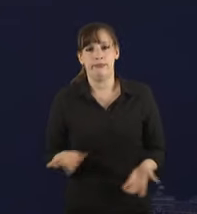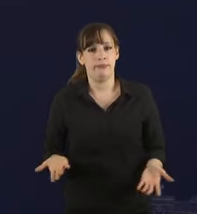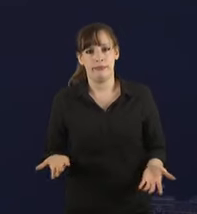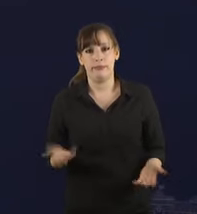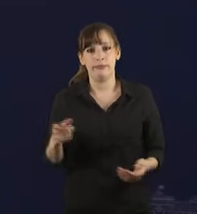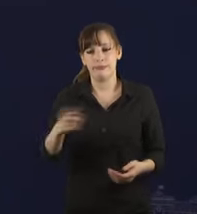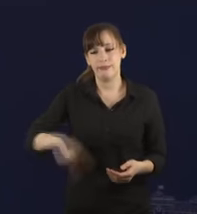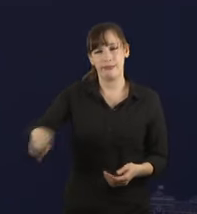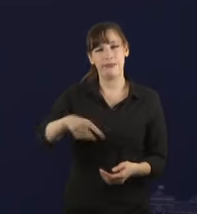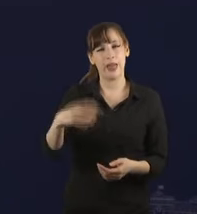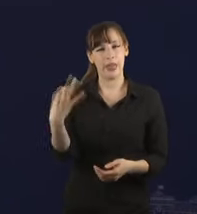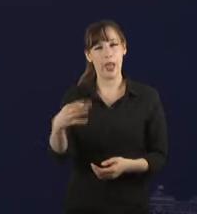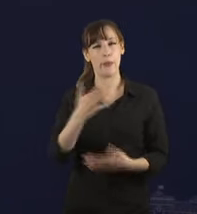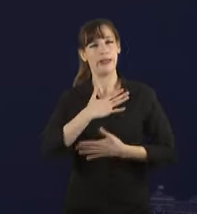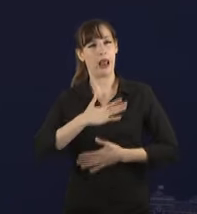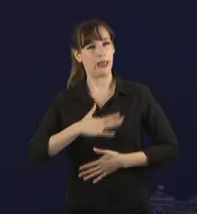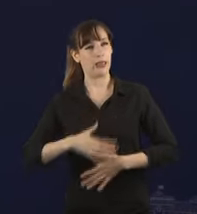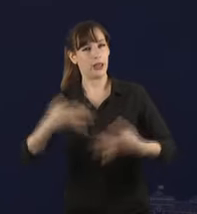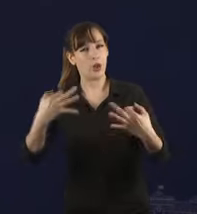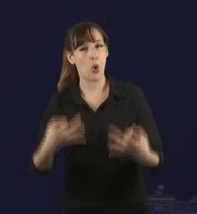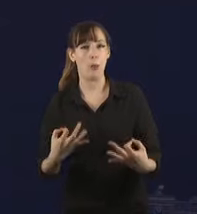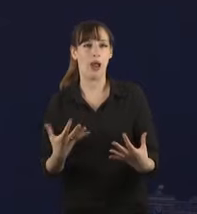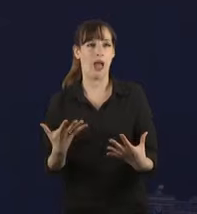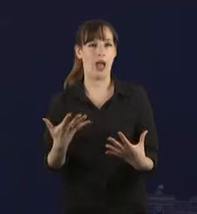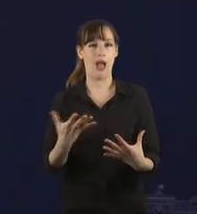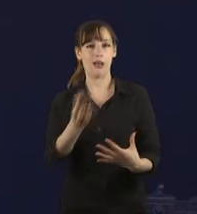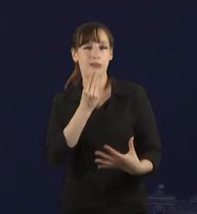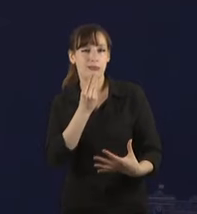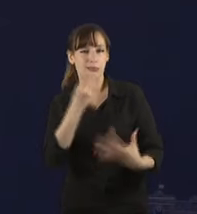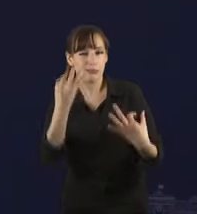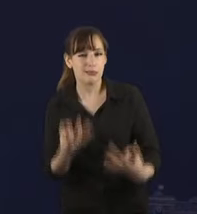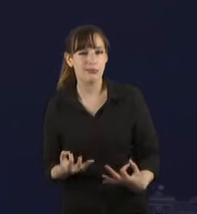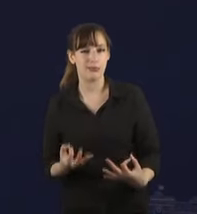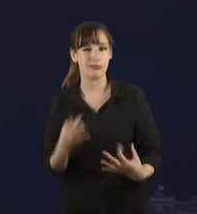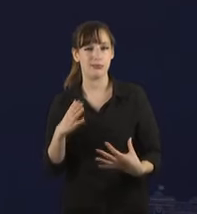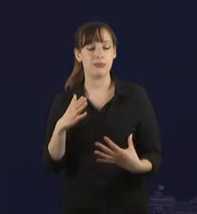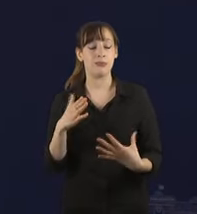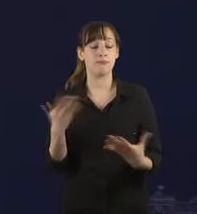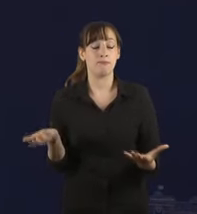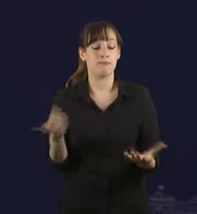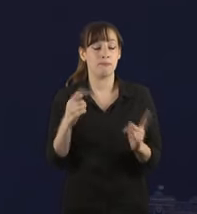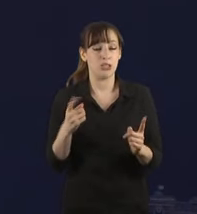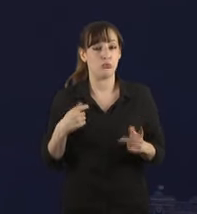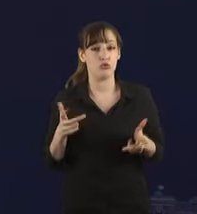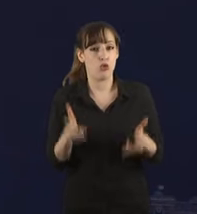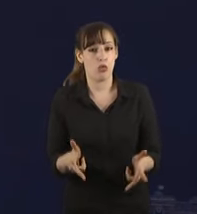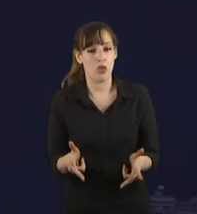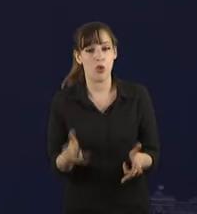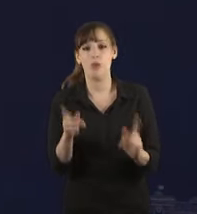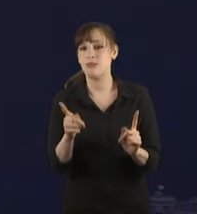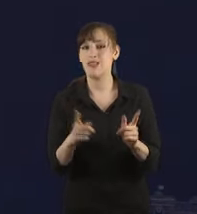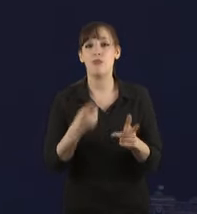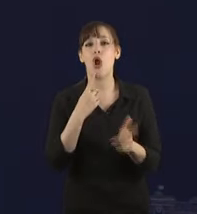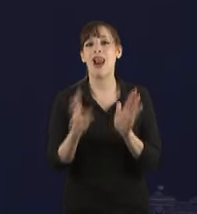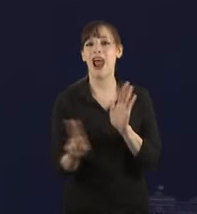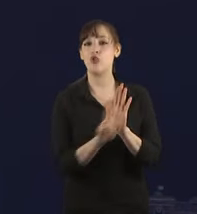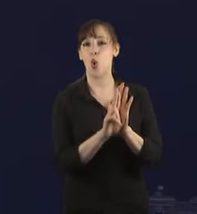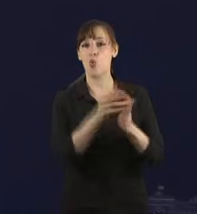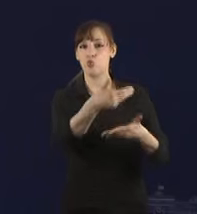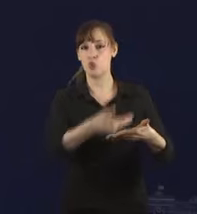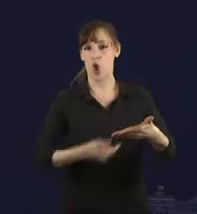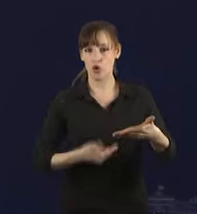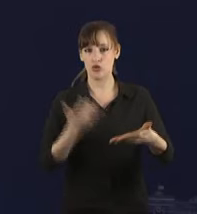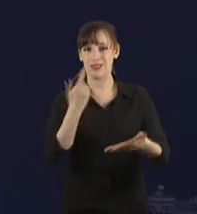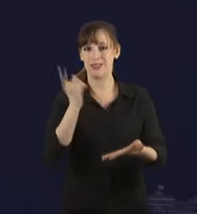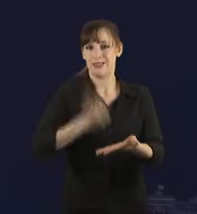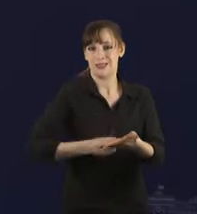efectivamente tienen problemas para llegar a fin de mes Así que estamos trabajando en eso y efectivamente te confirmo Bueno lo leyeron en la resolución eh Se